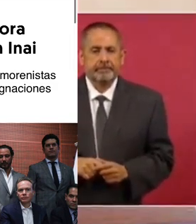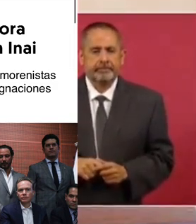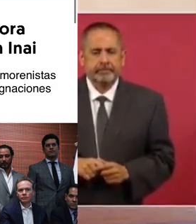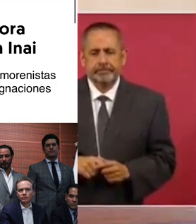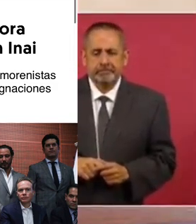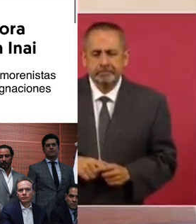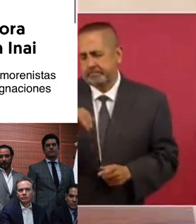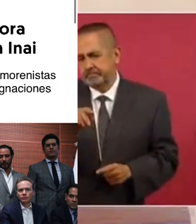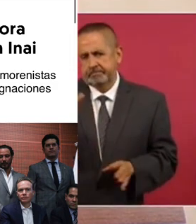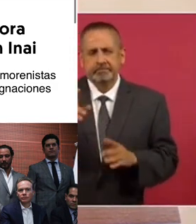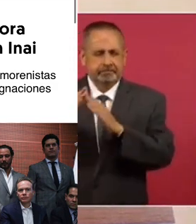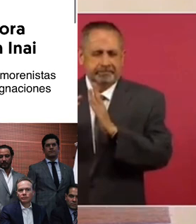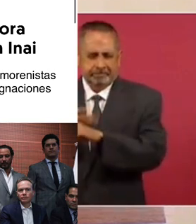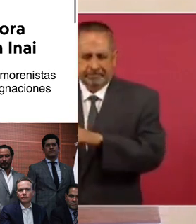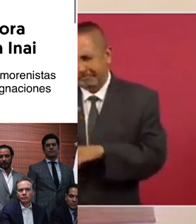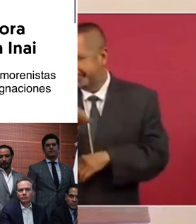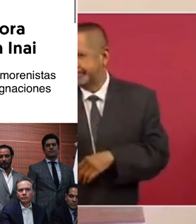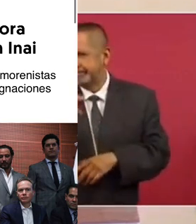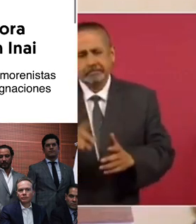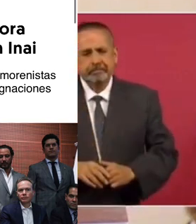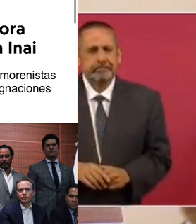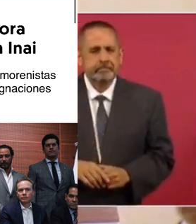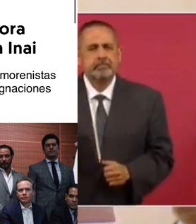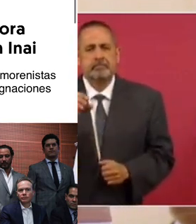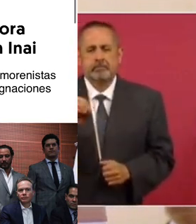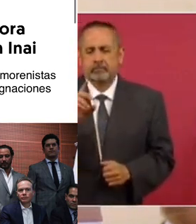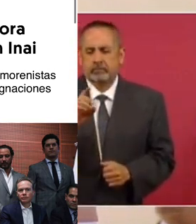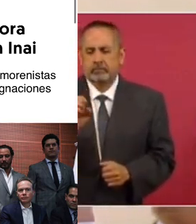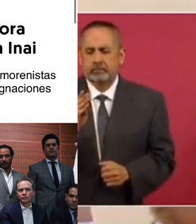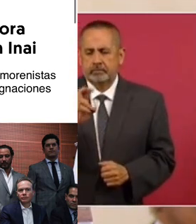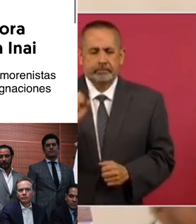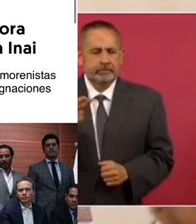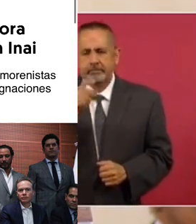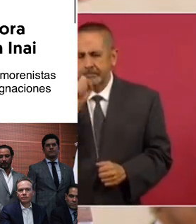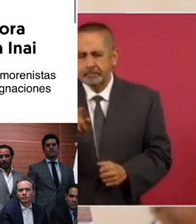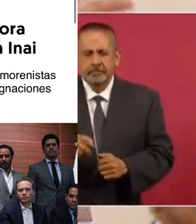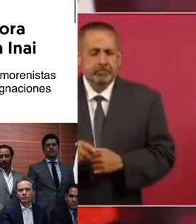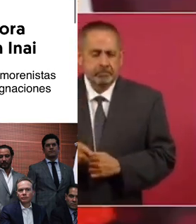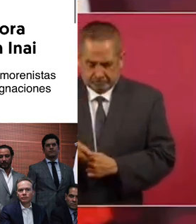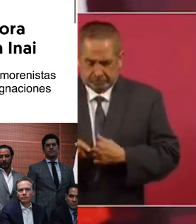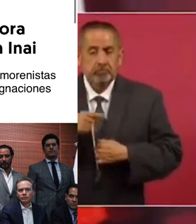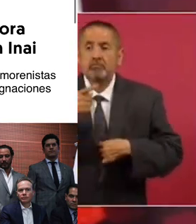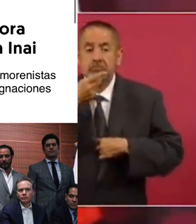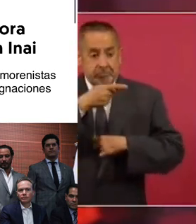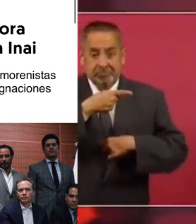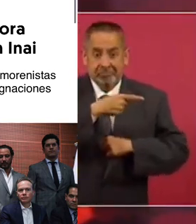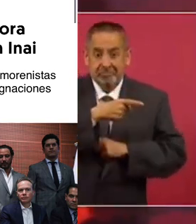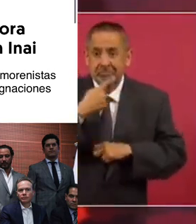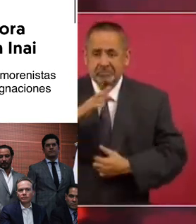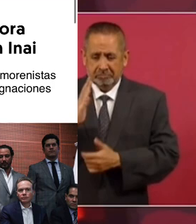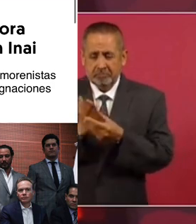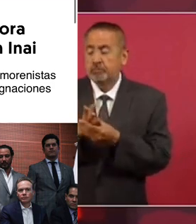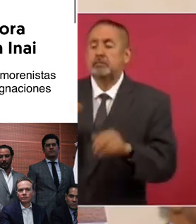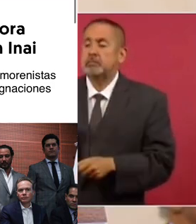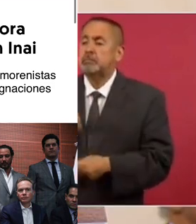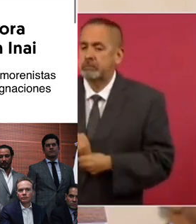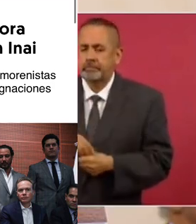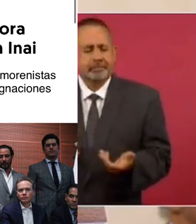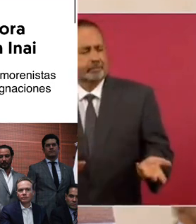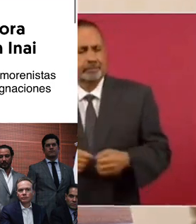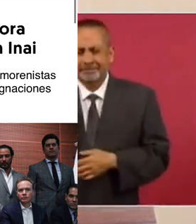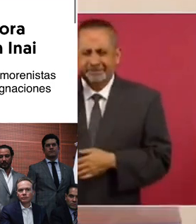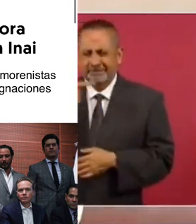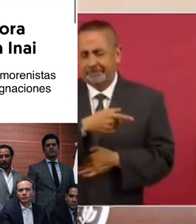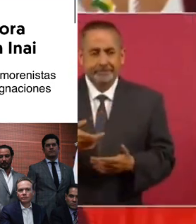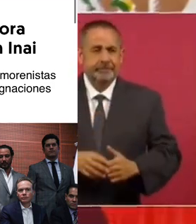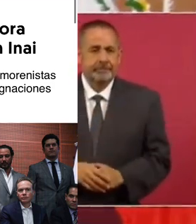Sí, lo de la Casa Blanca, pero lo de Odebrecht, que también declararon que el expediente era secreto. Y últimamente,